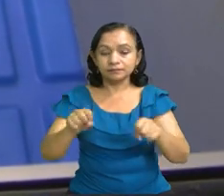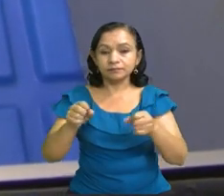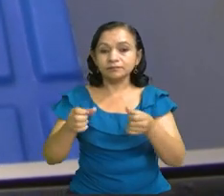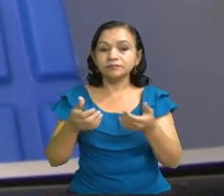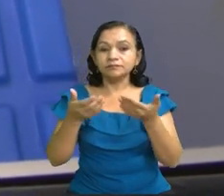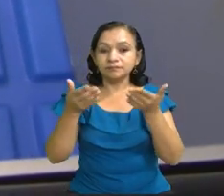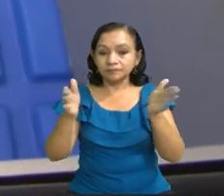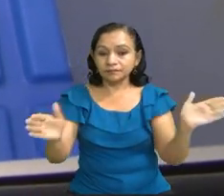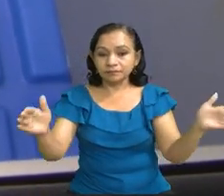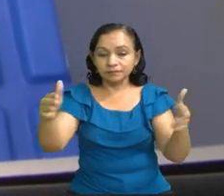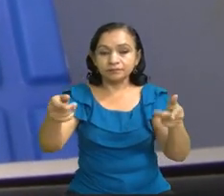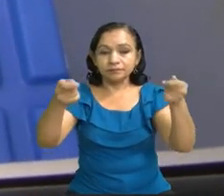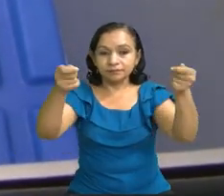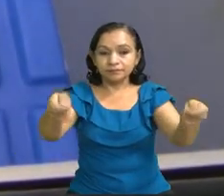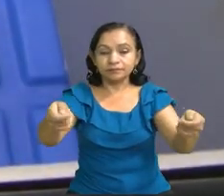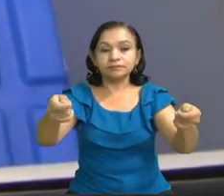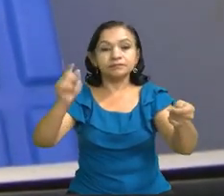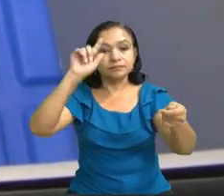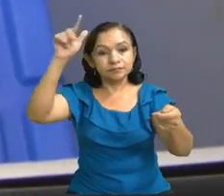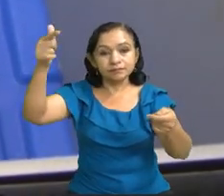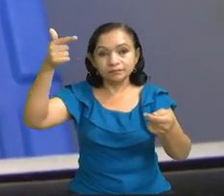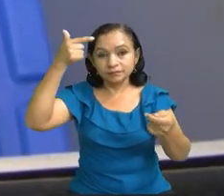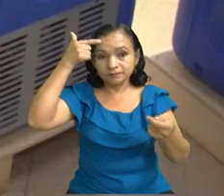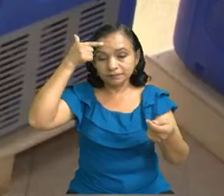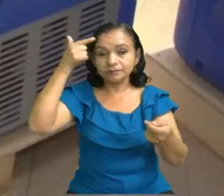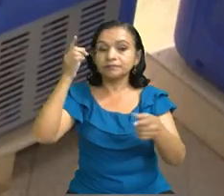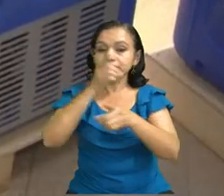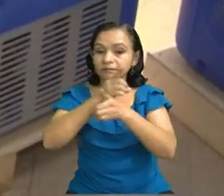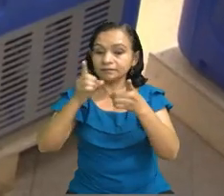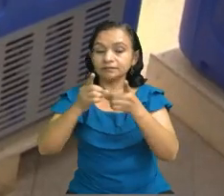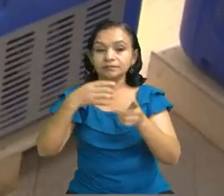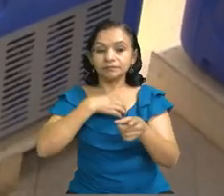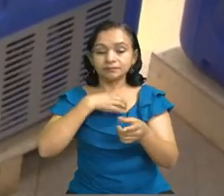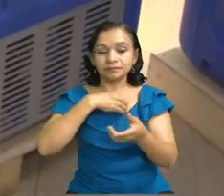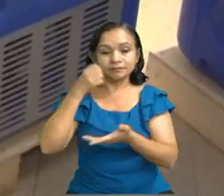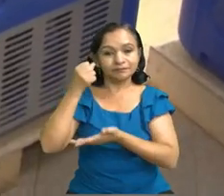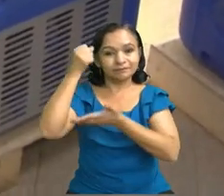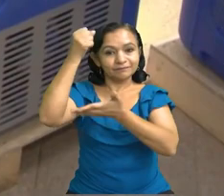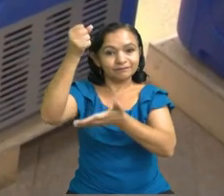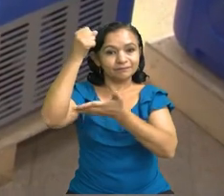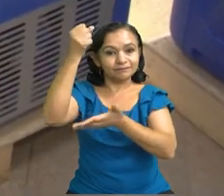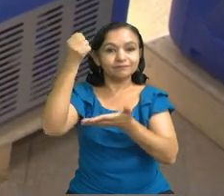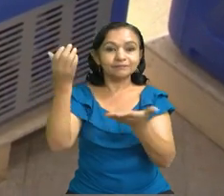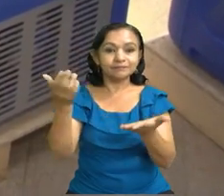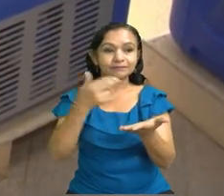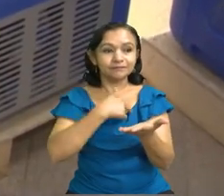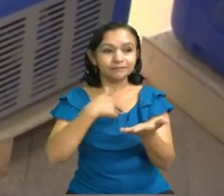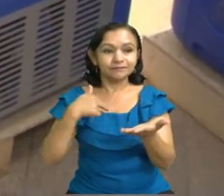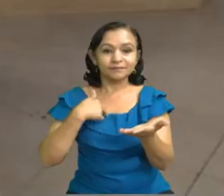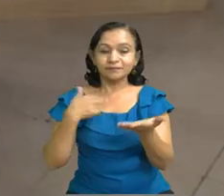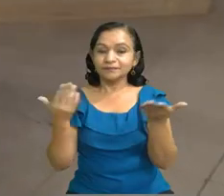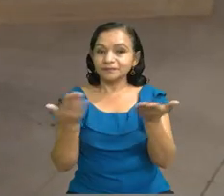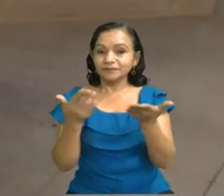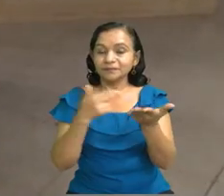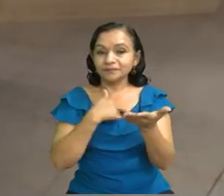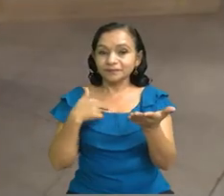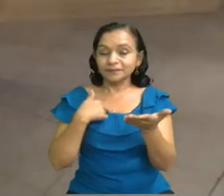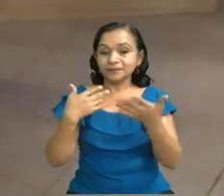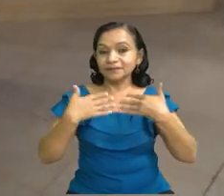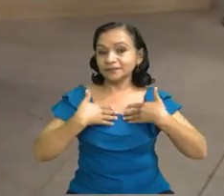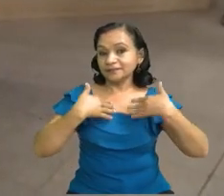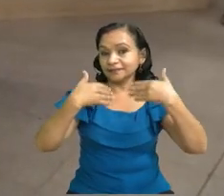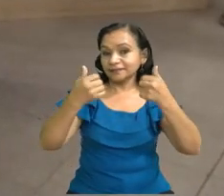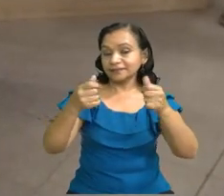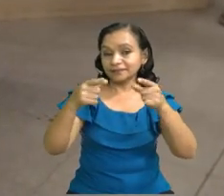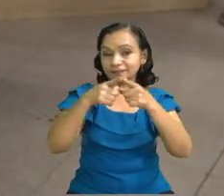y con esto nuestro gobierno ha sido merecedor de este premio. Los equipos fueron distribuidos en 7 unidades de salud de